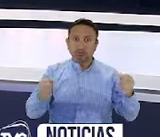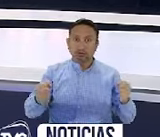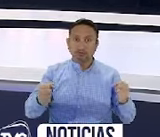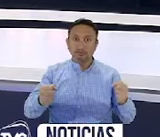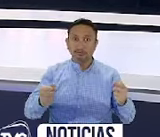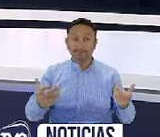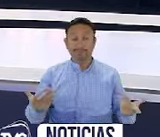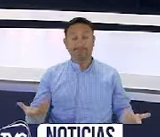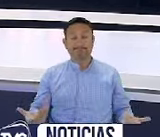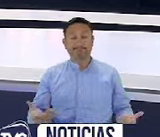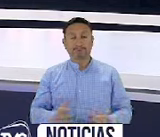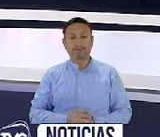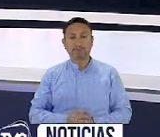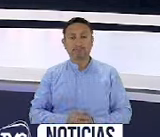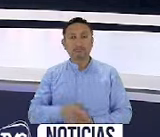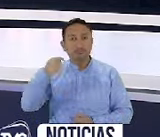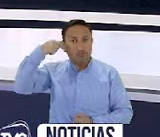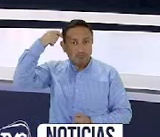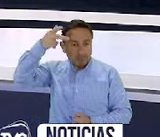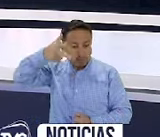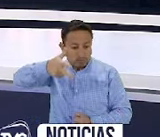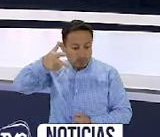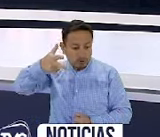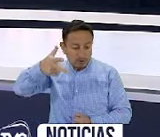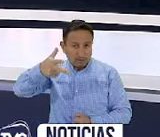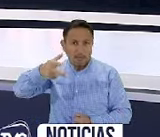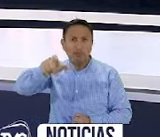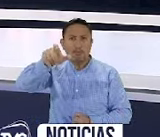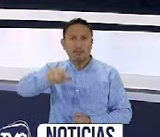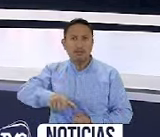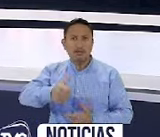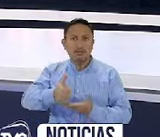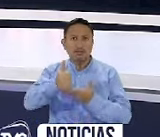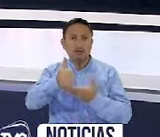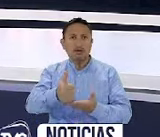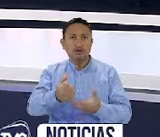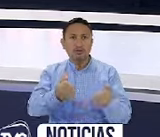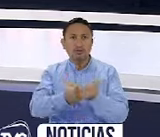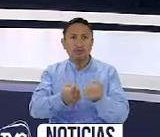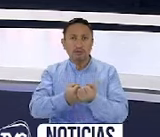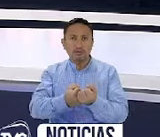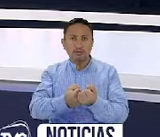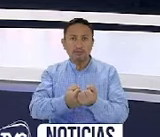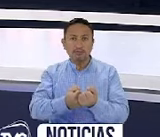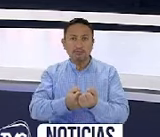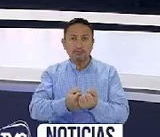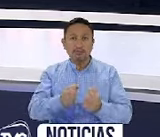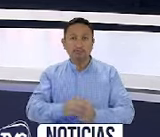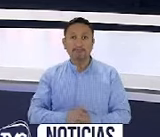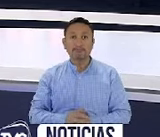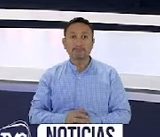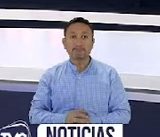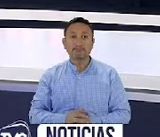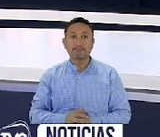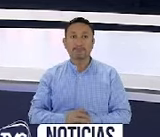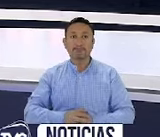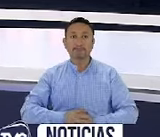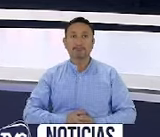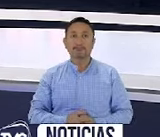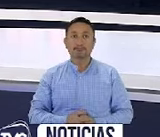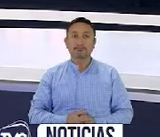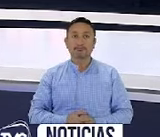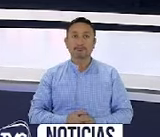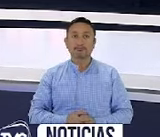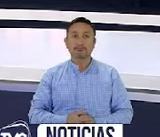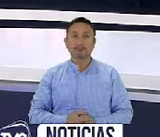En imágenes se pudo captar a quien colaboró como compañero durante el acto. Campanero durante el